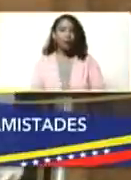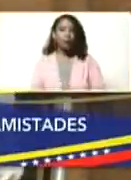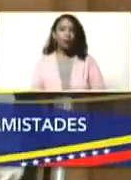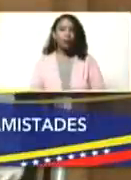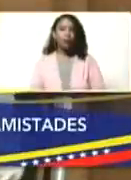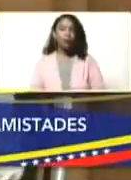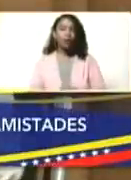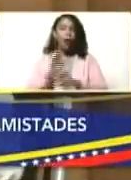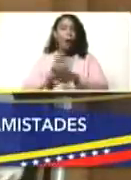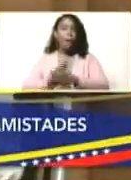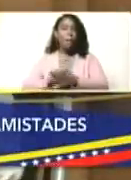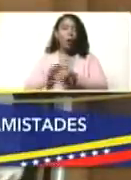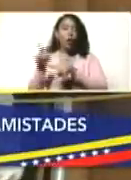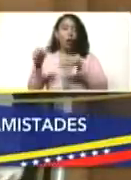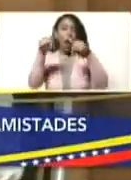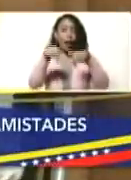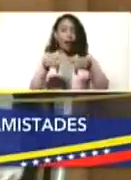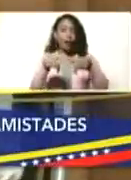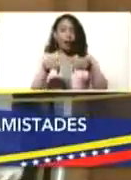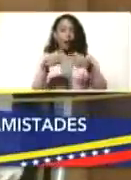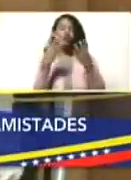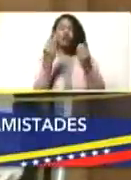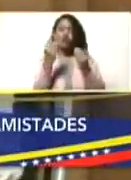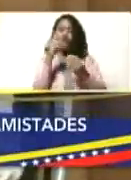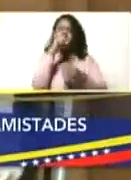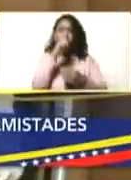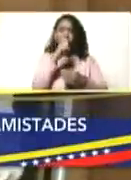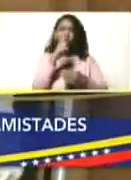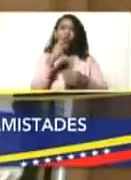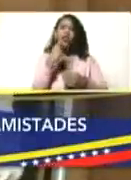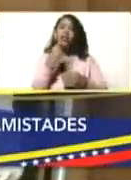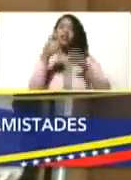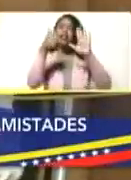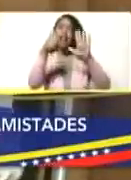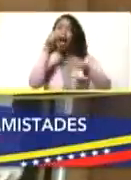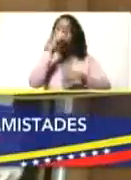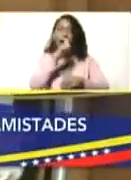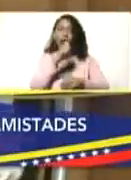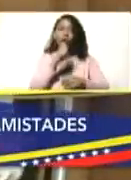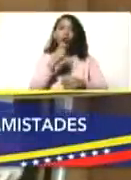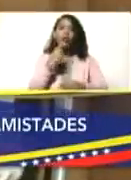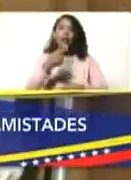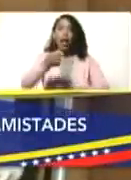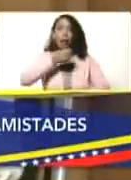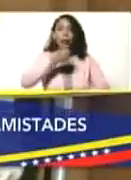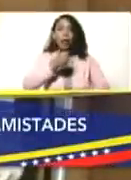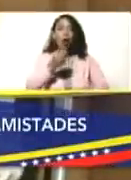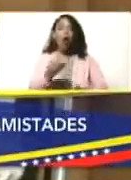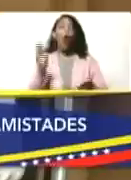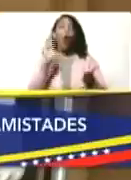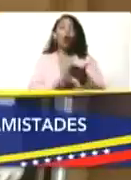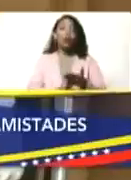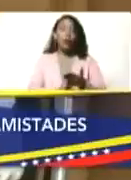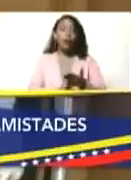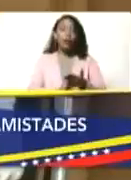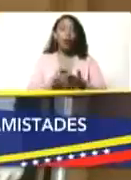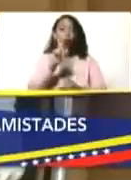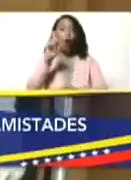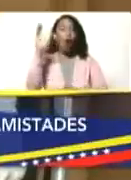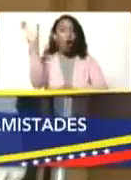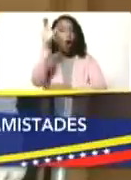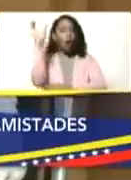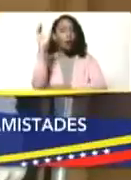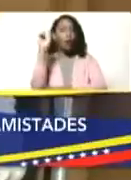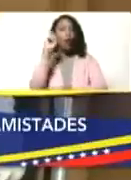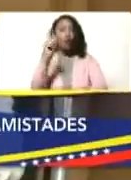Por tanto, aquí, después de varios años, seis, dice la prensa, vuelve un presidente colombiano y